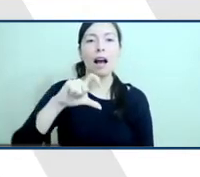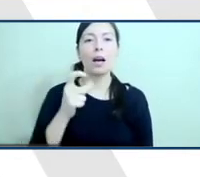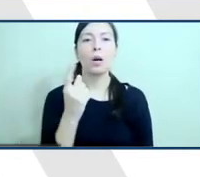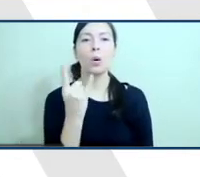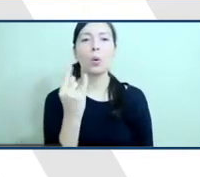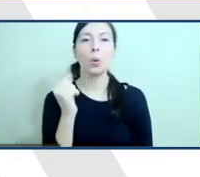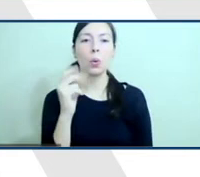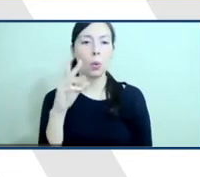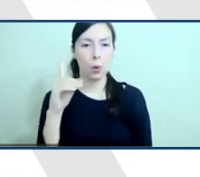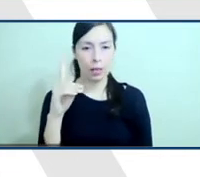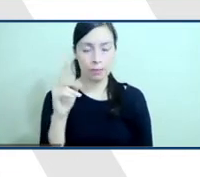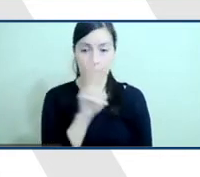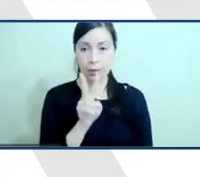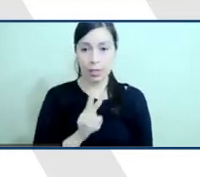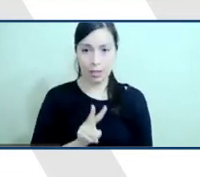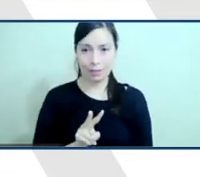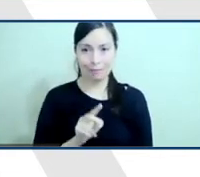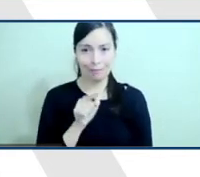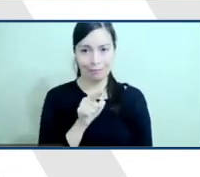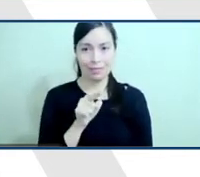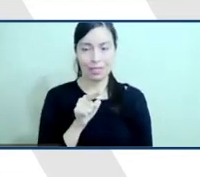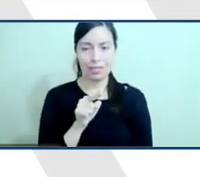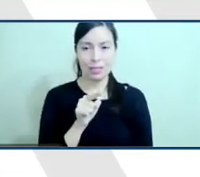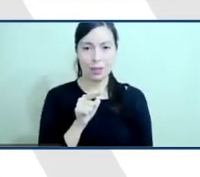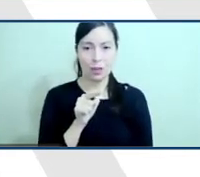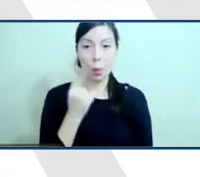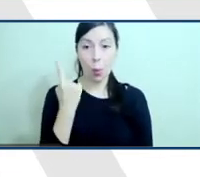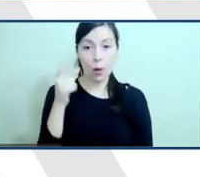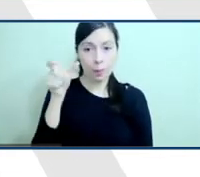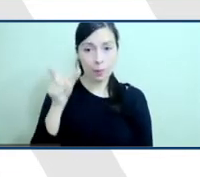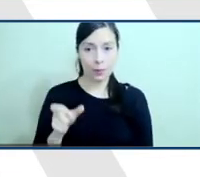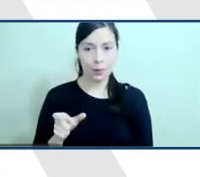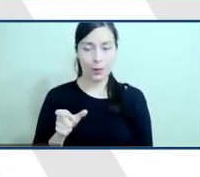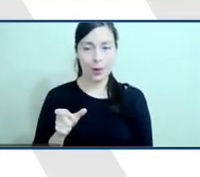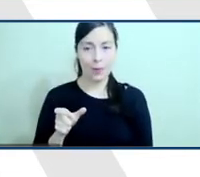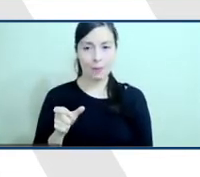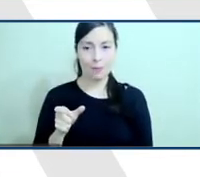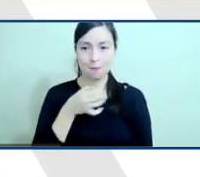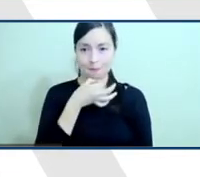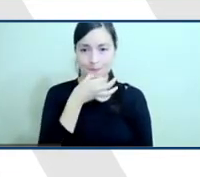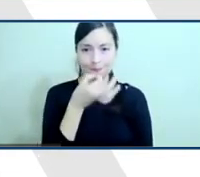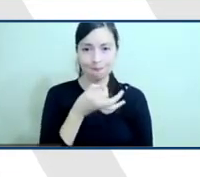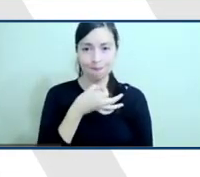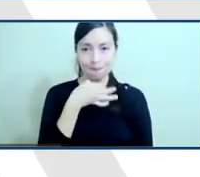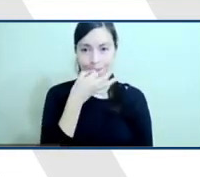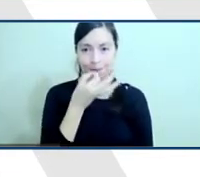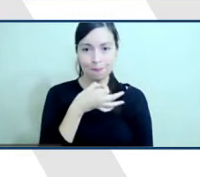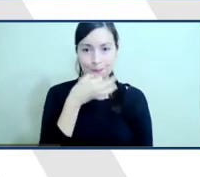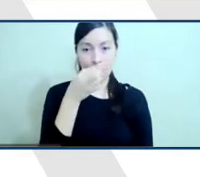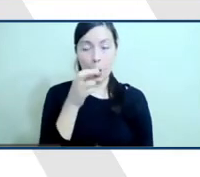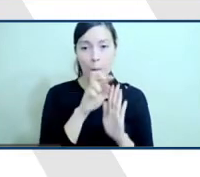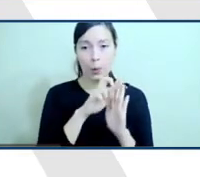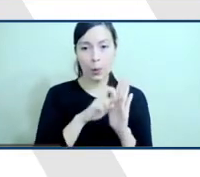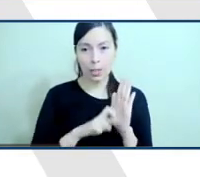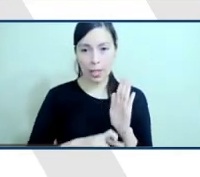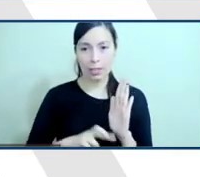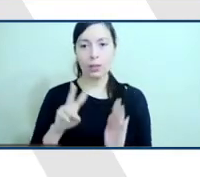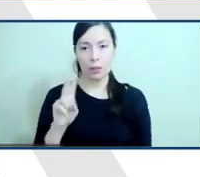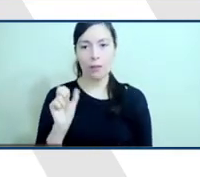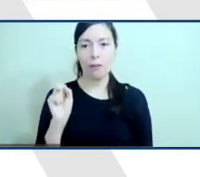esto desde un testimonio de una de las personas involucradas en el proyecto Vanguard como